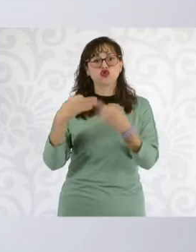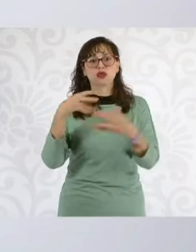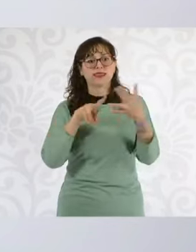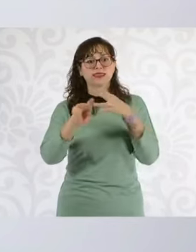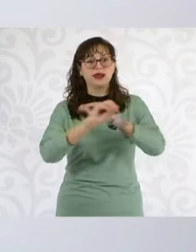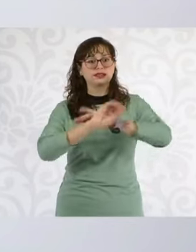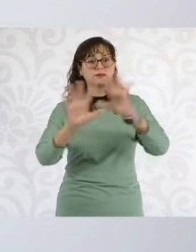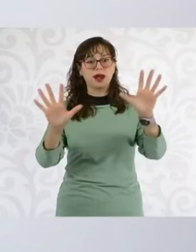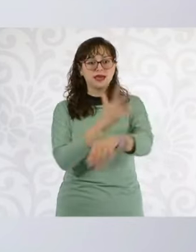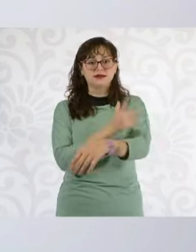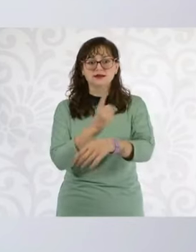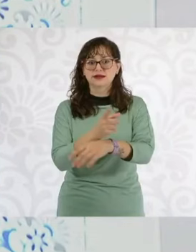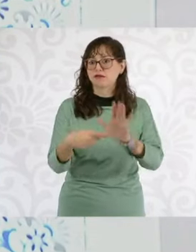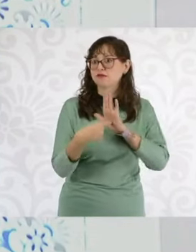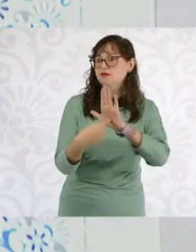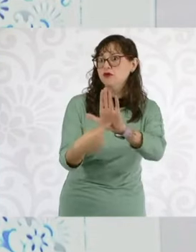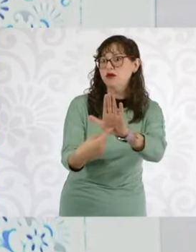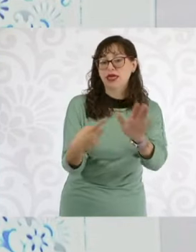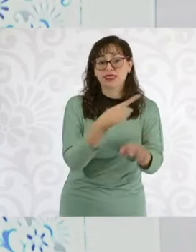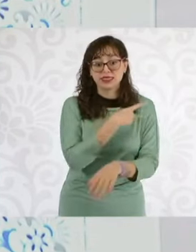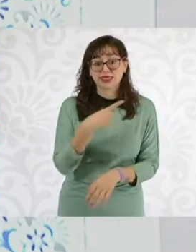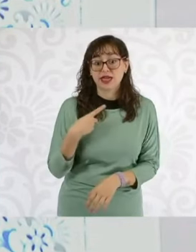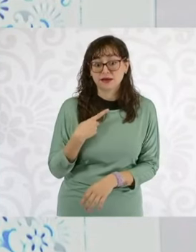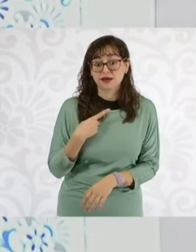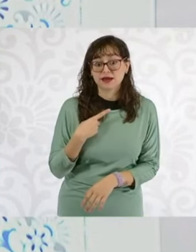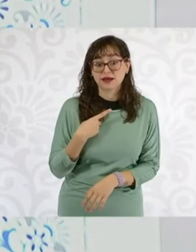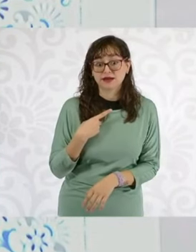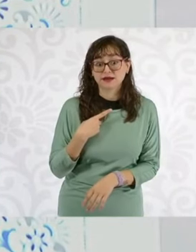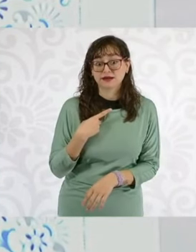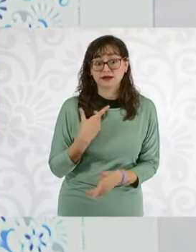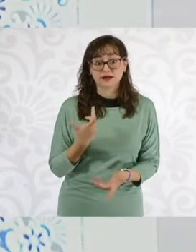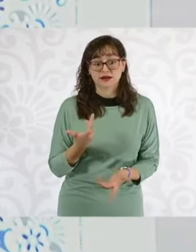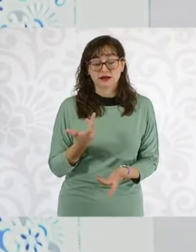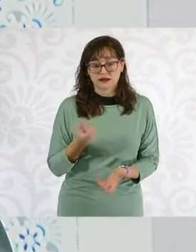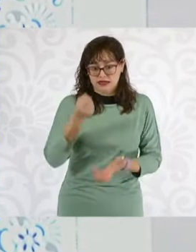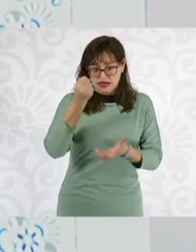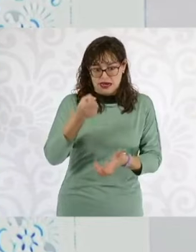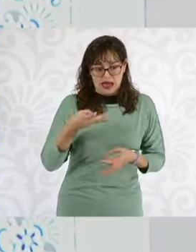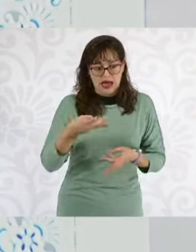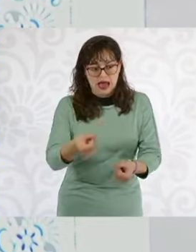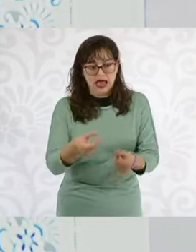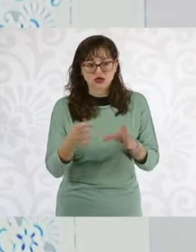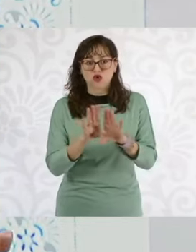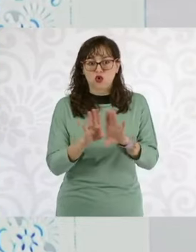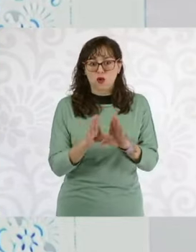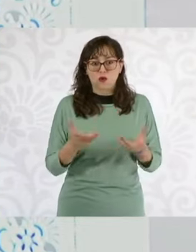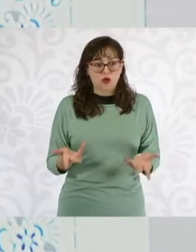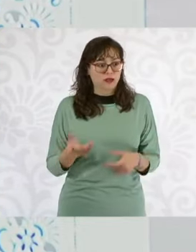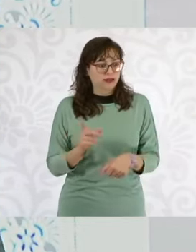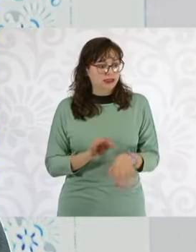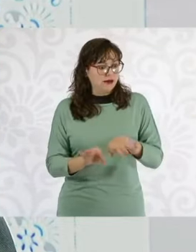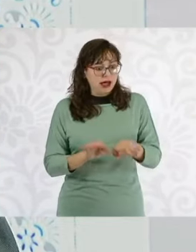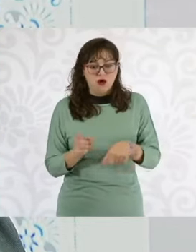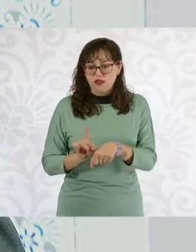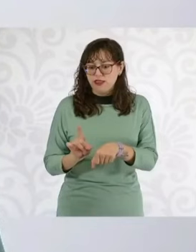la transparencia en el uso de los recursos y también en nuestras funciones. Esto que hacemos todos los días, pues, es un